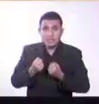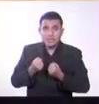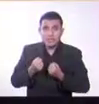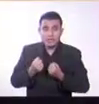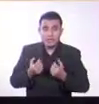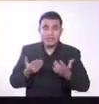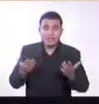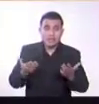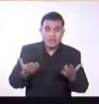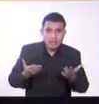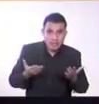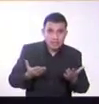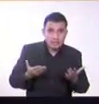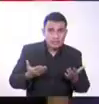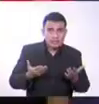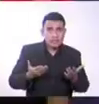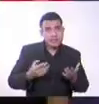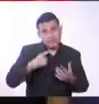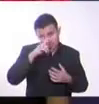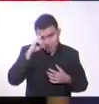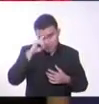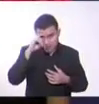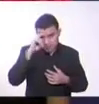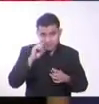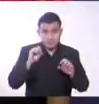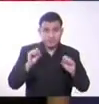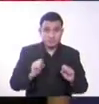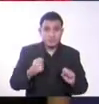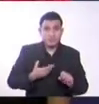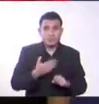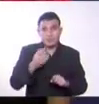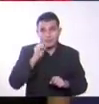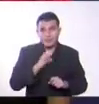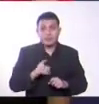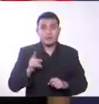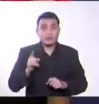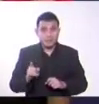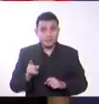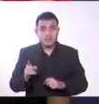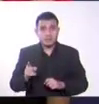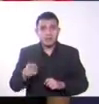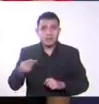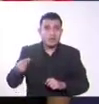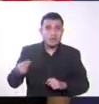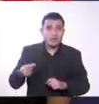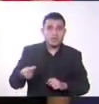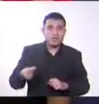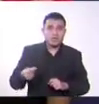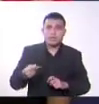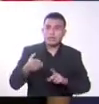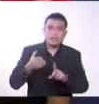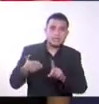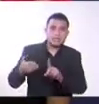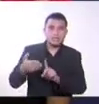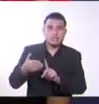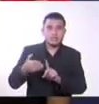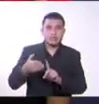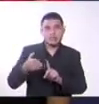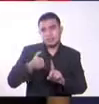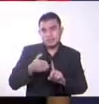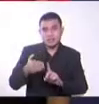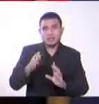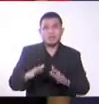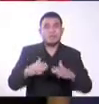servicio. Entonces podríamos concluir que ese es un impuesto indirecto. Es indirecto porque